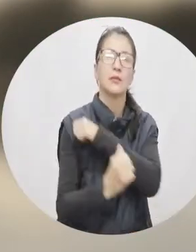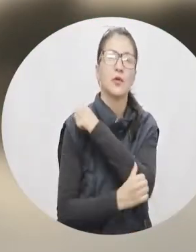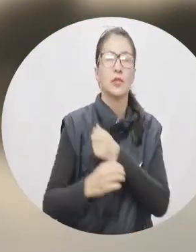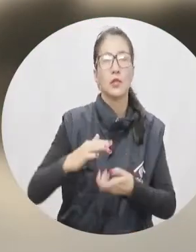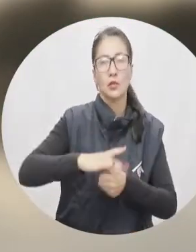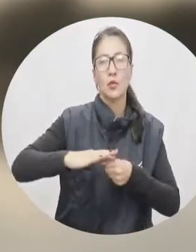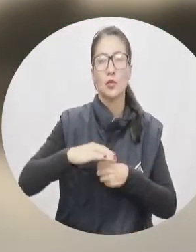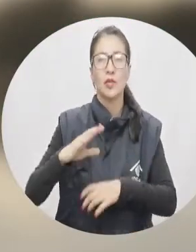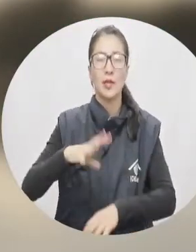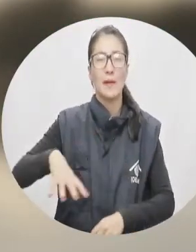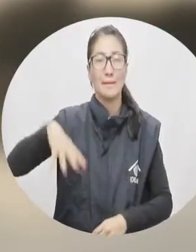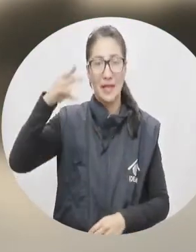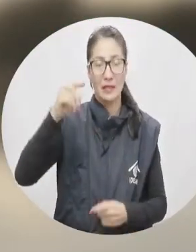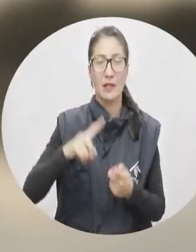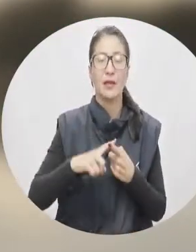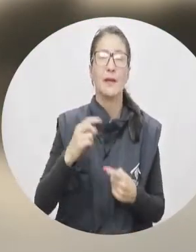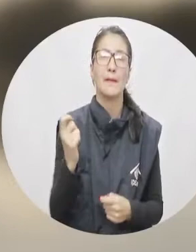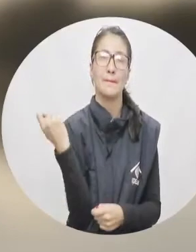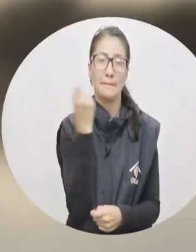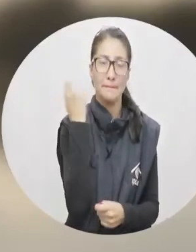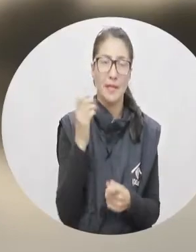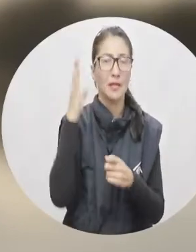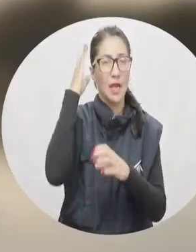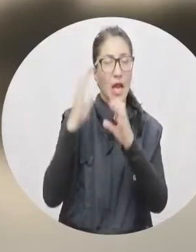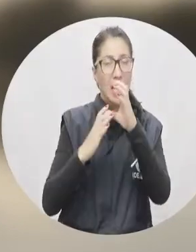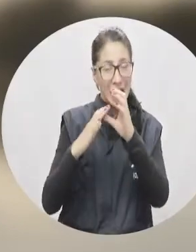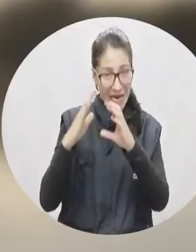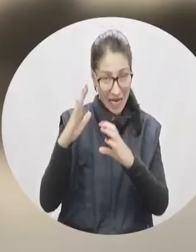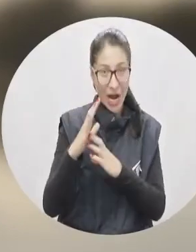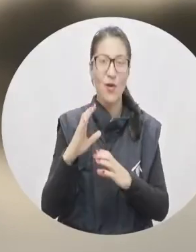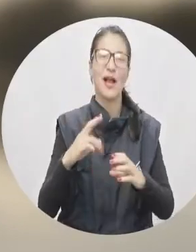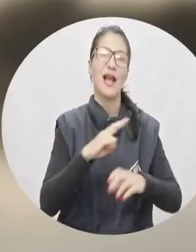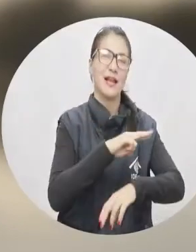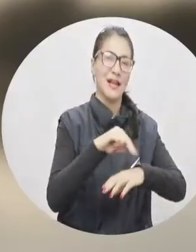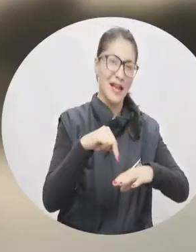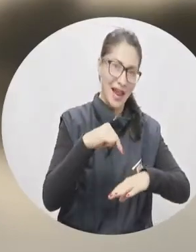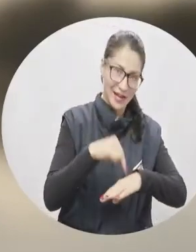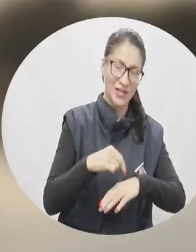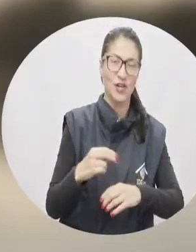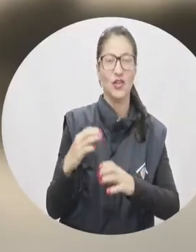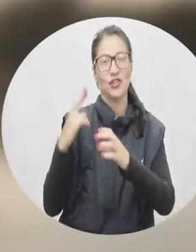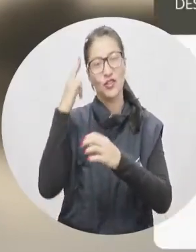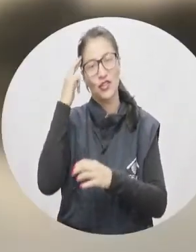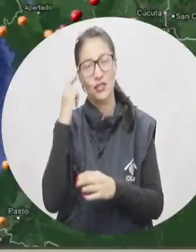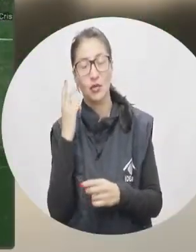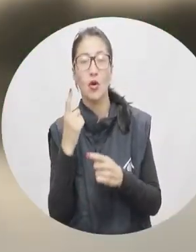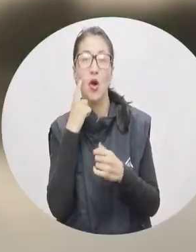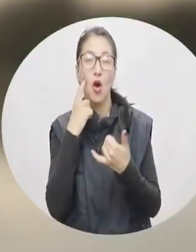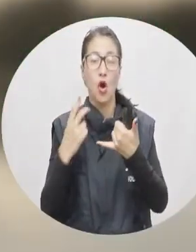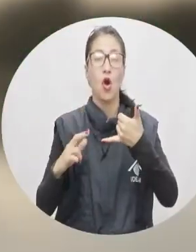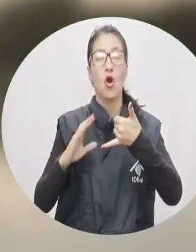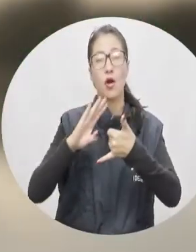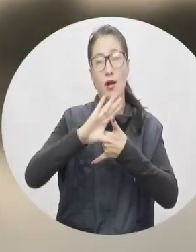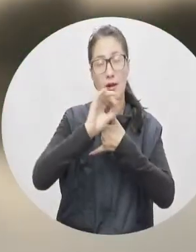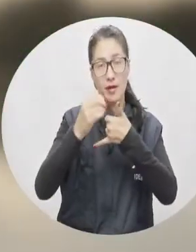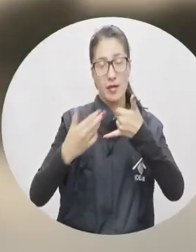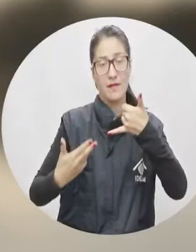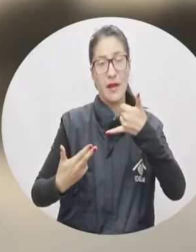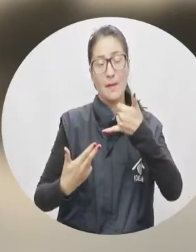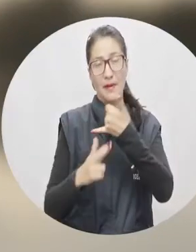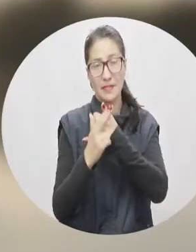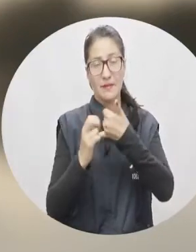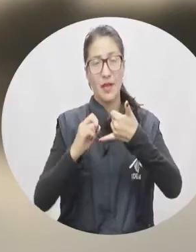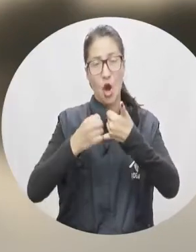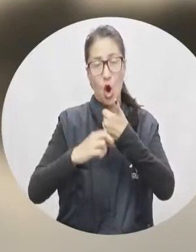Magdalena, Meta, Valle del Cauca, Cauca, Nariño y Chocó. Alerta naranja en las regiones Caribe, Andina, Pacífica y Orinoquía.